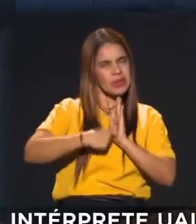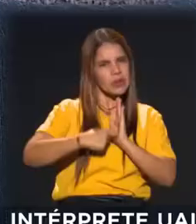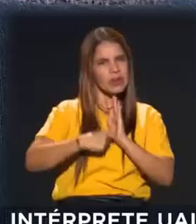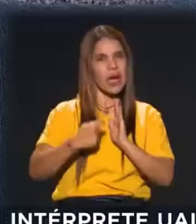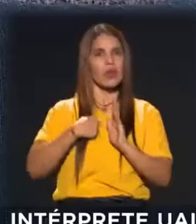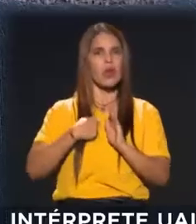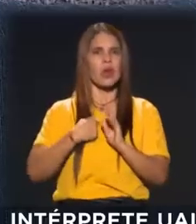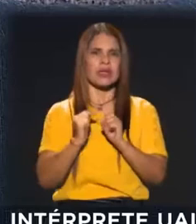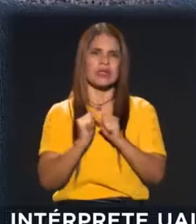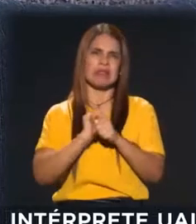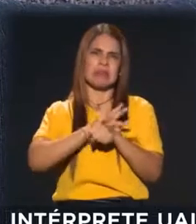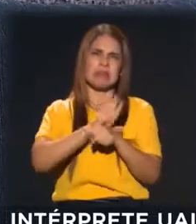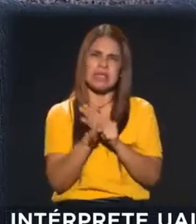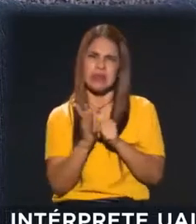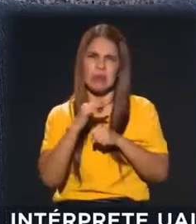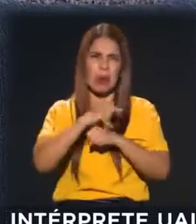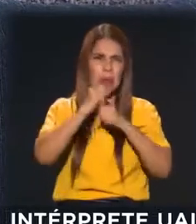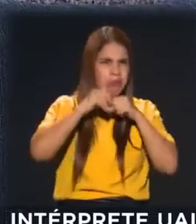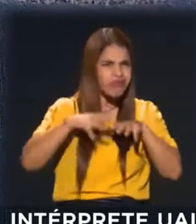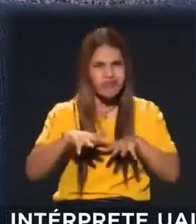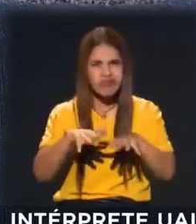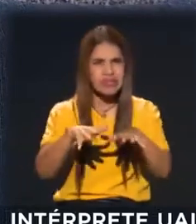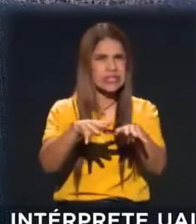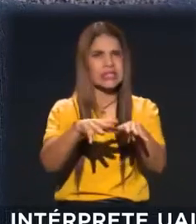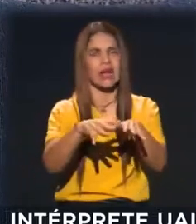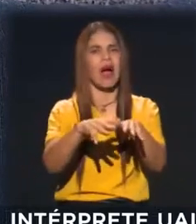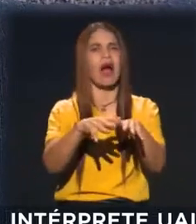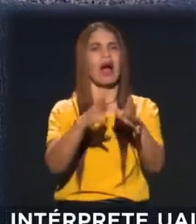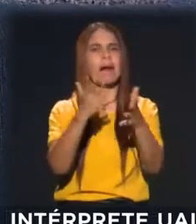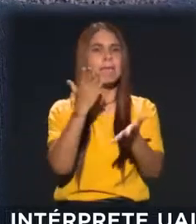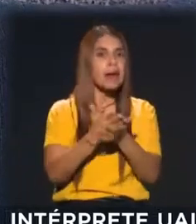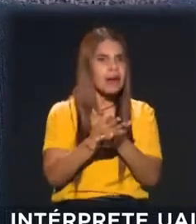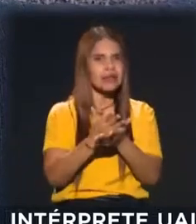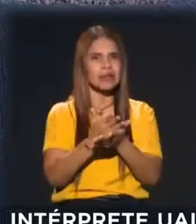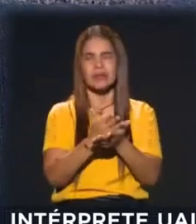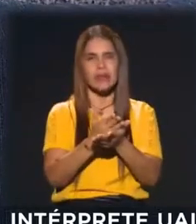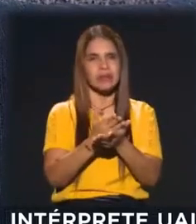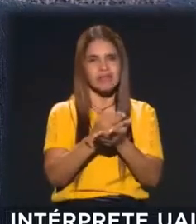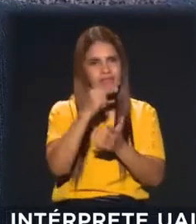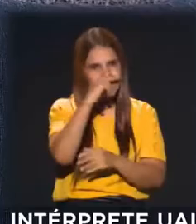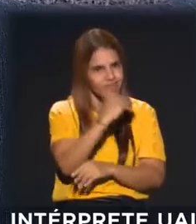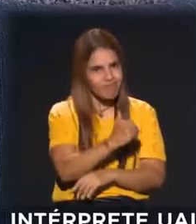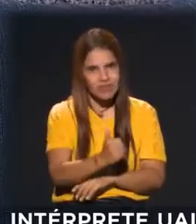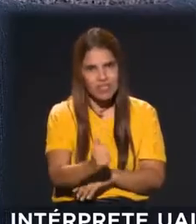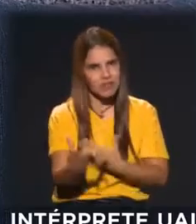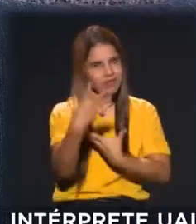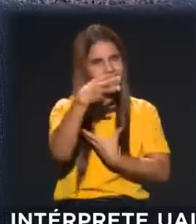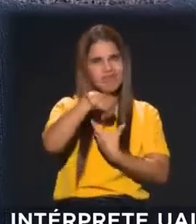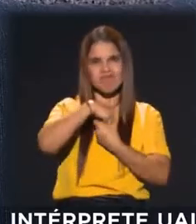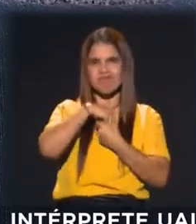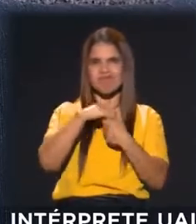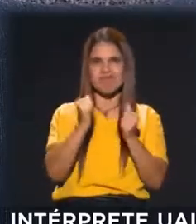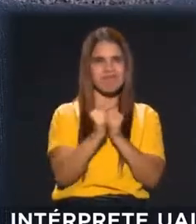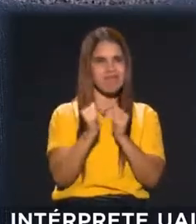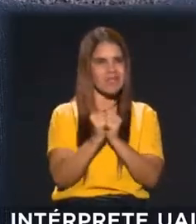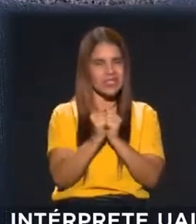a nosotros nos ha llevado, a los que somos maestros, nos ha llevado a entender que ya no estamos con niños en la cotidianidad.